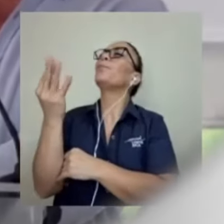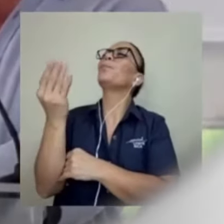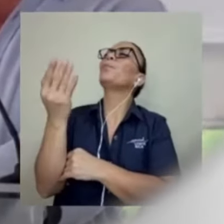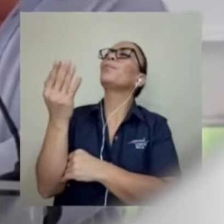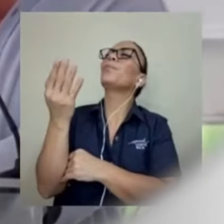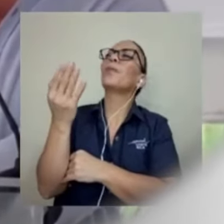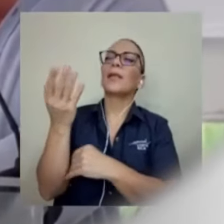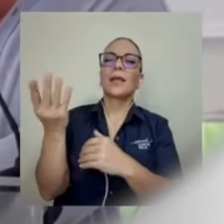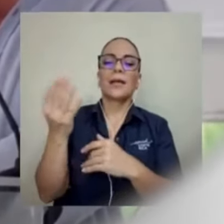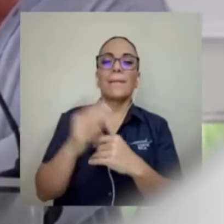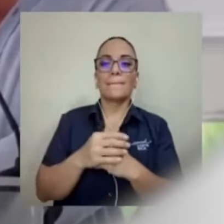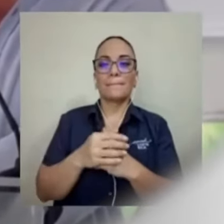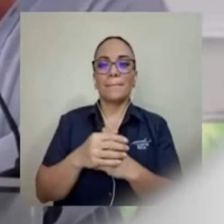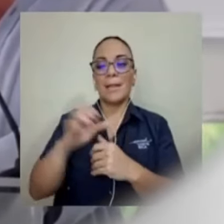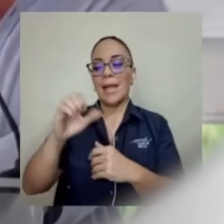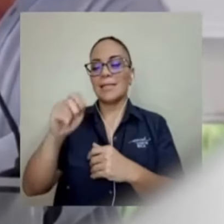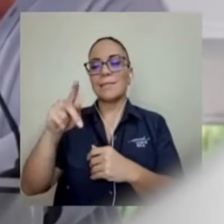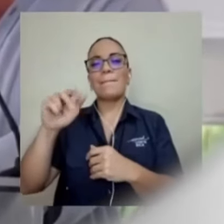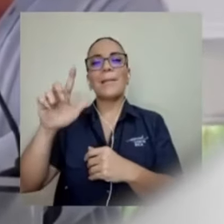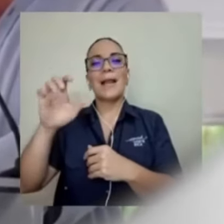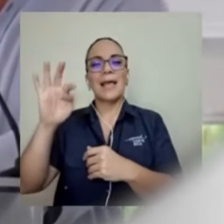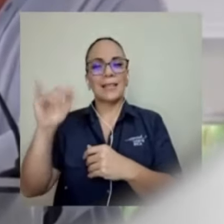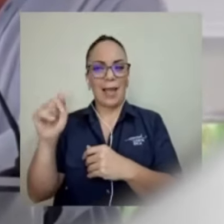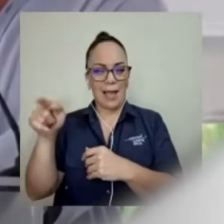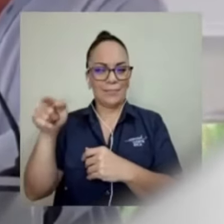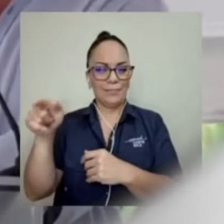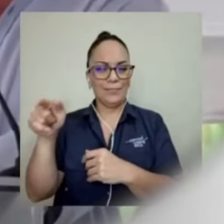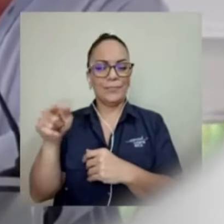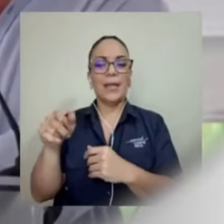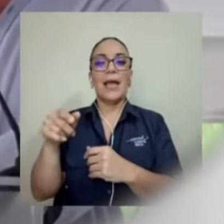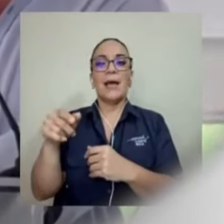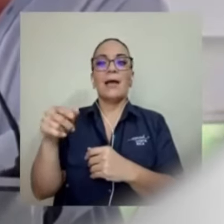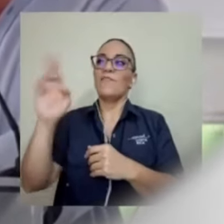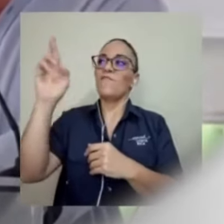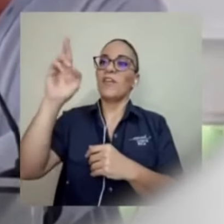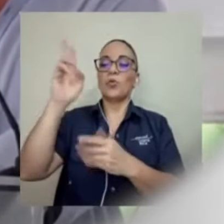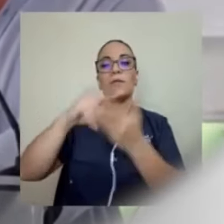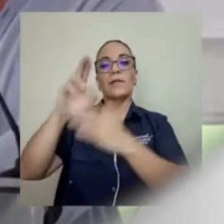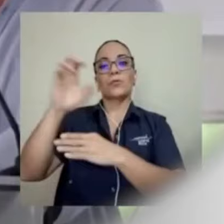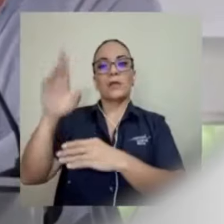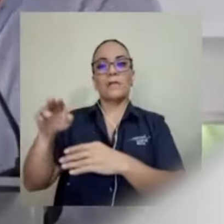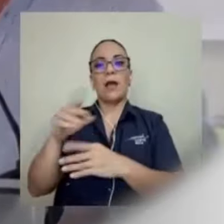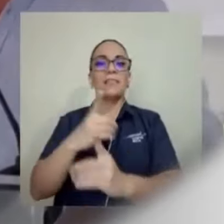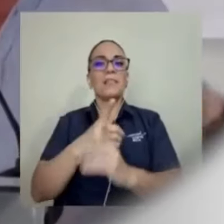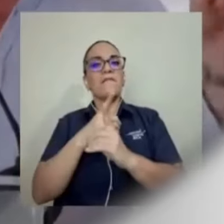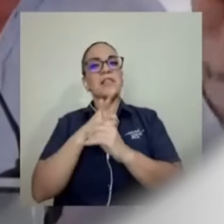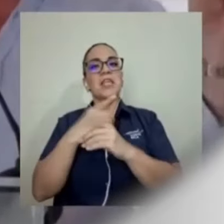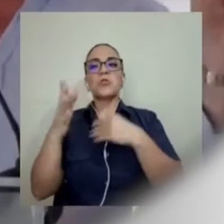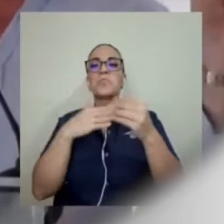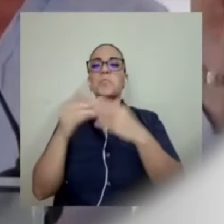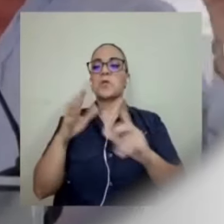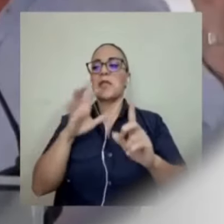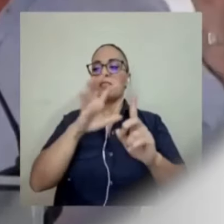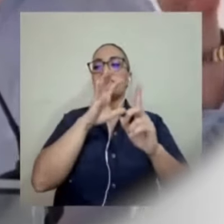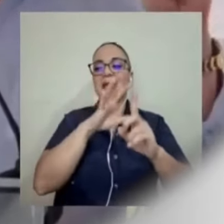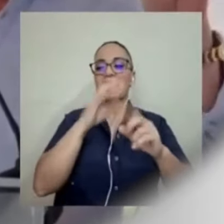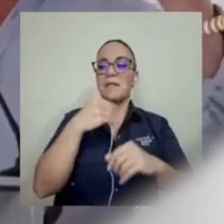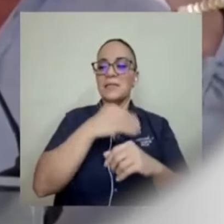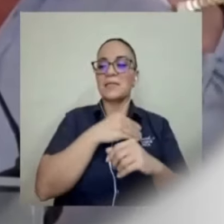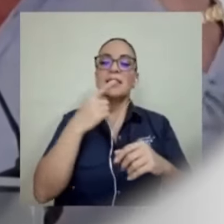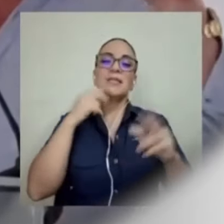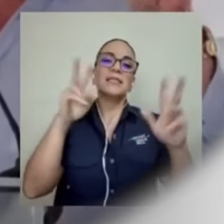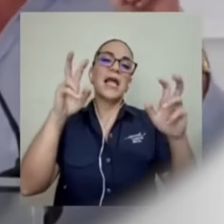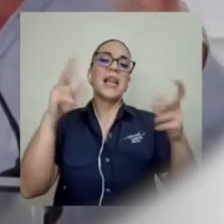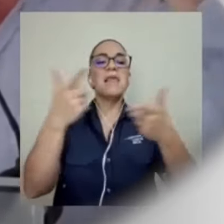es espeleta o Gutiérrez espeleta defendiendo el ataque que sea la libertad del